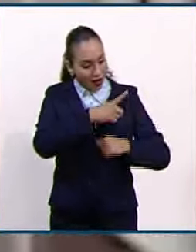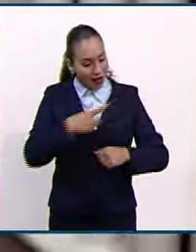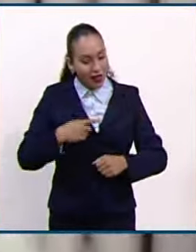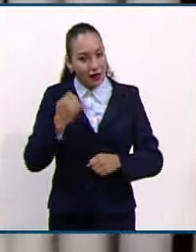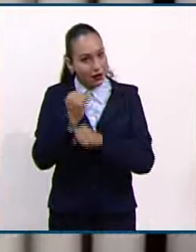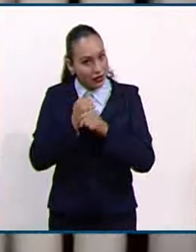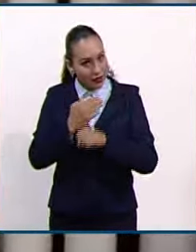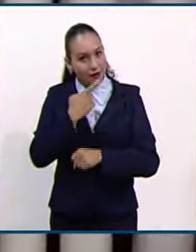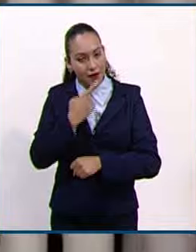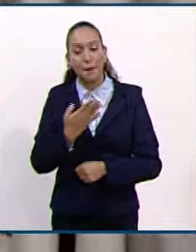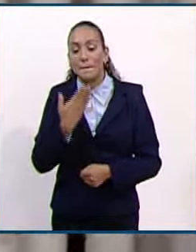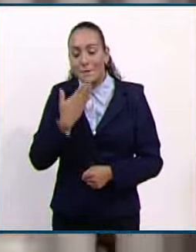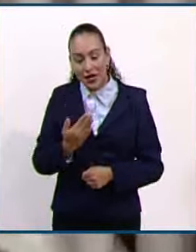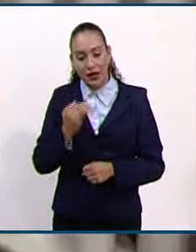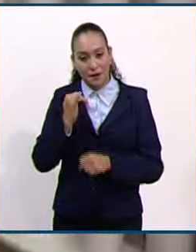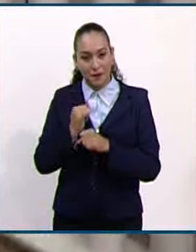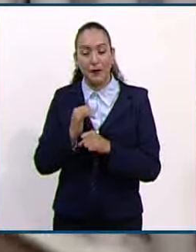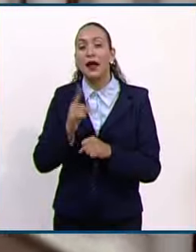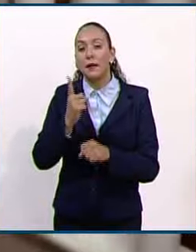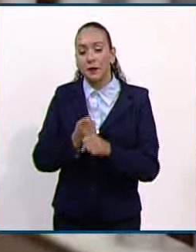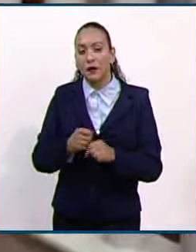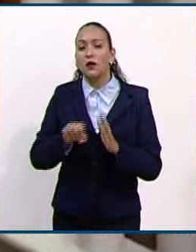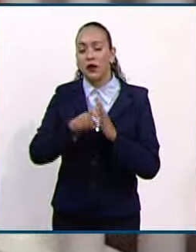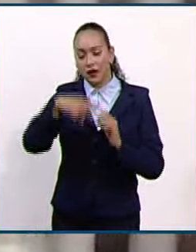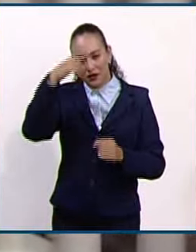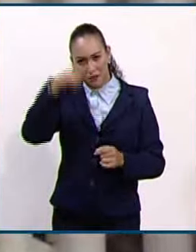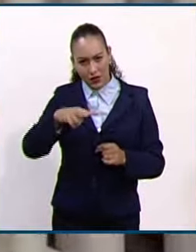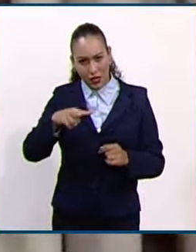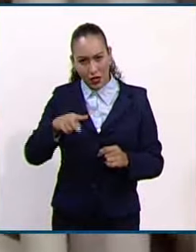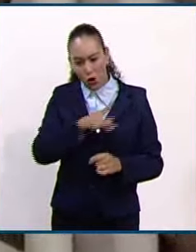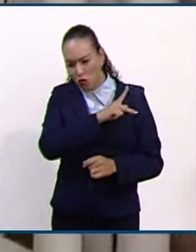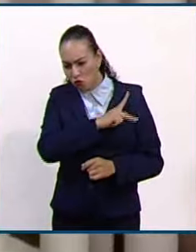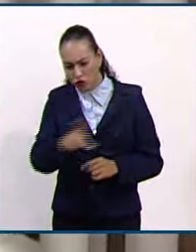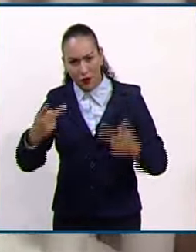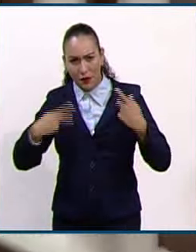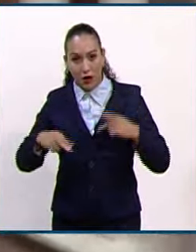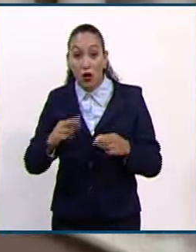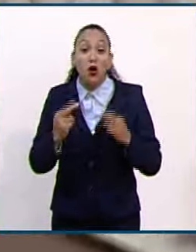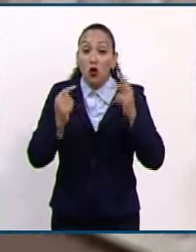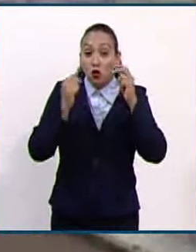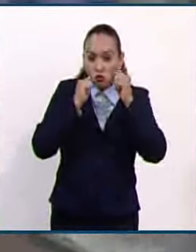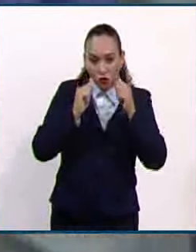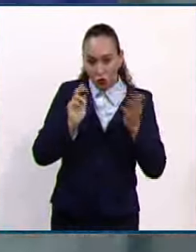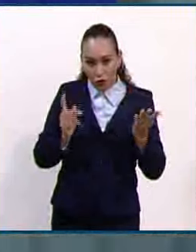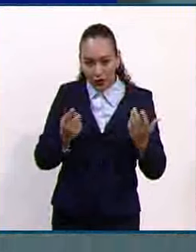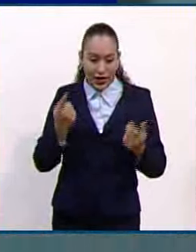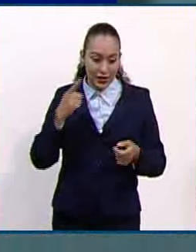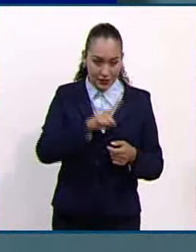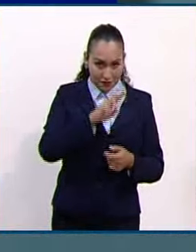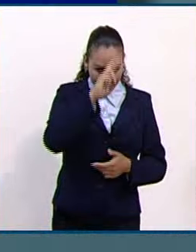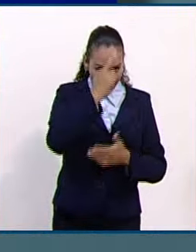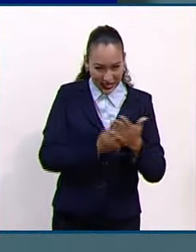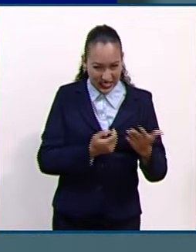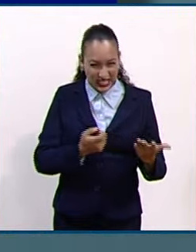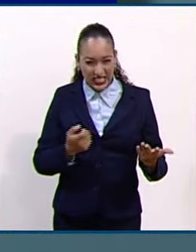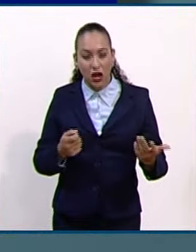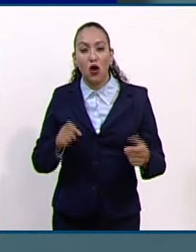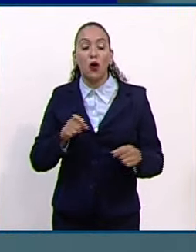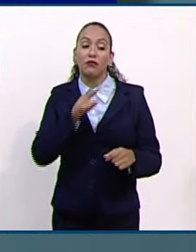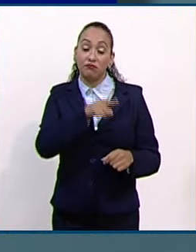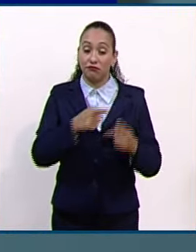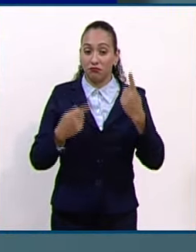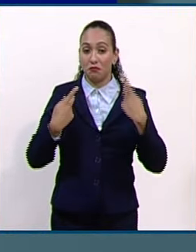manera sólida. En el caso de México, toda persona, independientemente del delito que se le acuse, es inocente y tiene derecho a llevar su